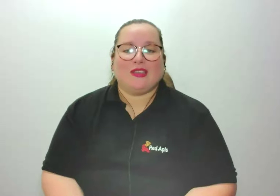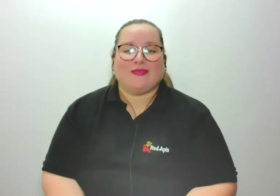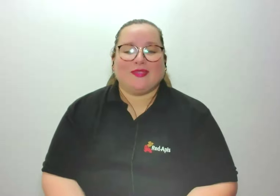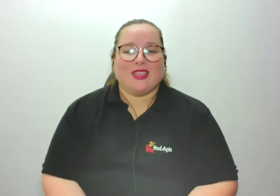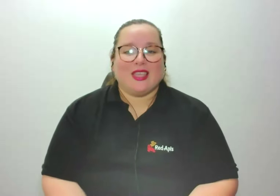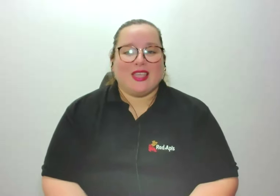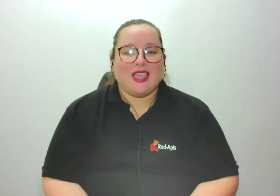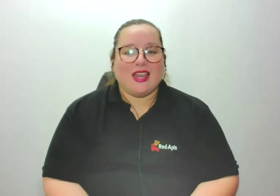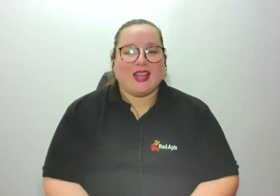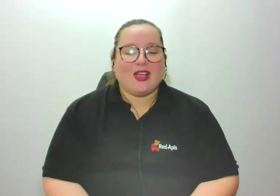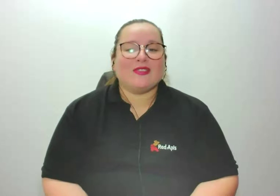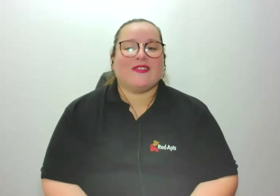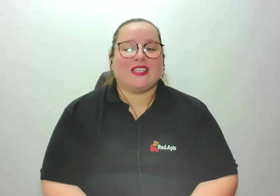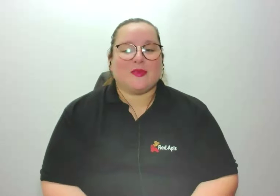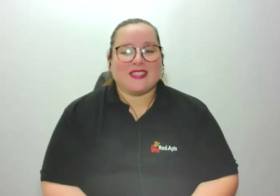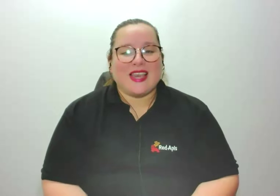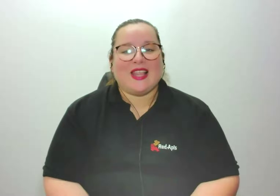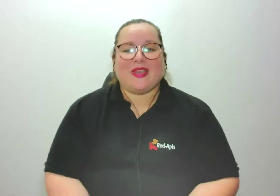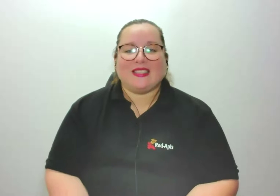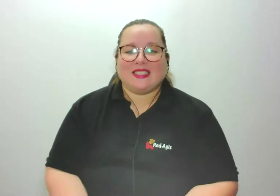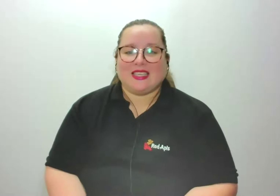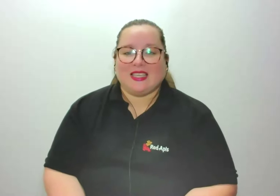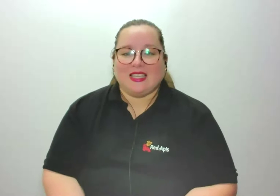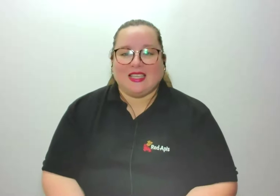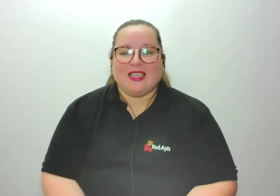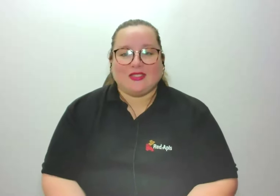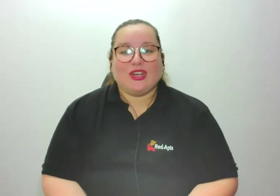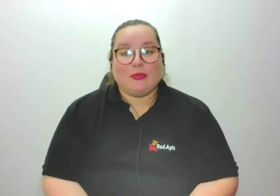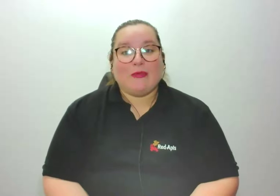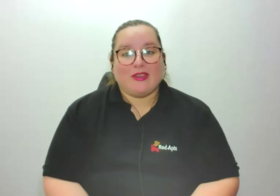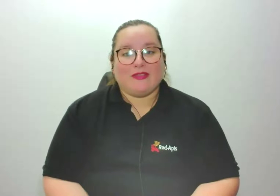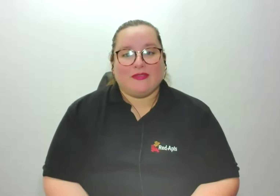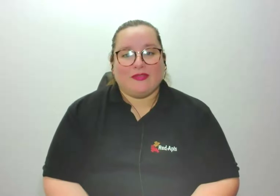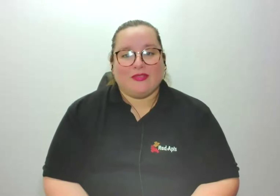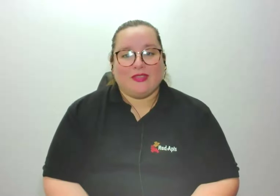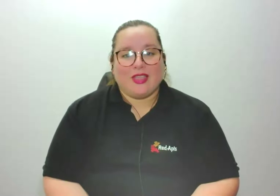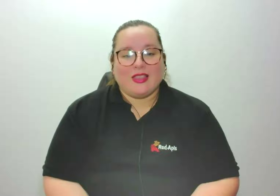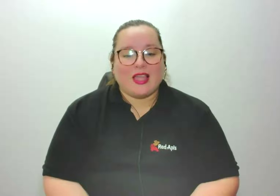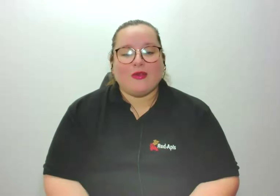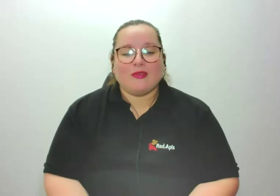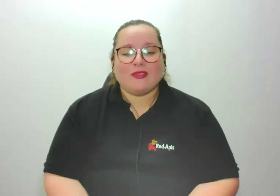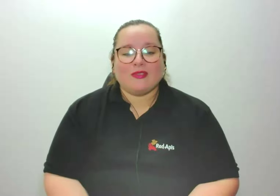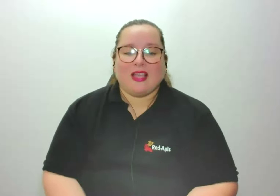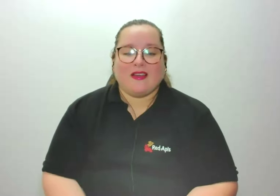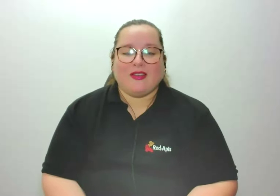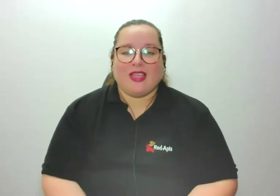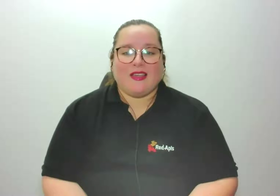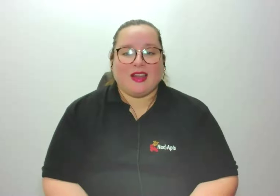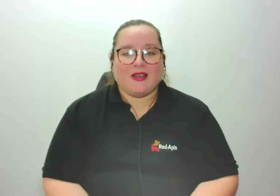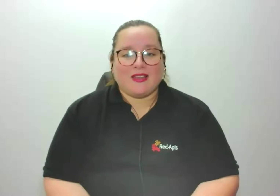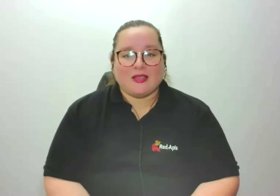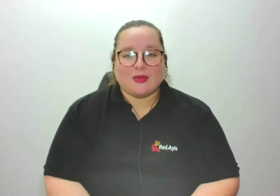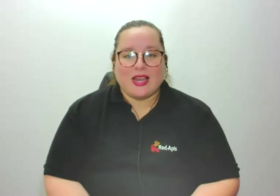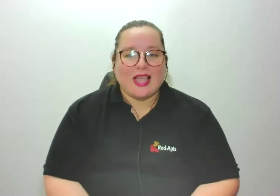en los niños, en cómo se van a expresar en lengua de señas. Eso es lo primero. Tal como se explicaba lo que es